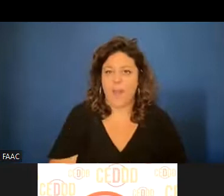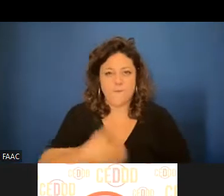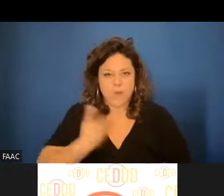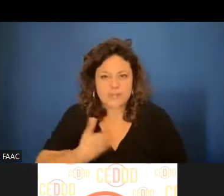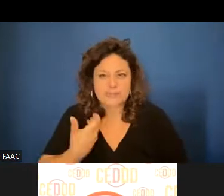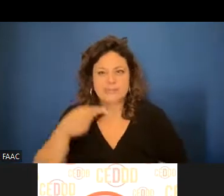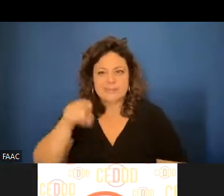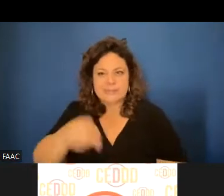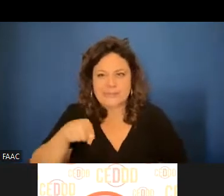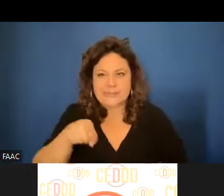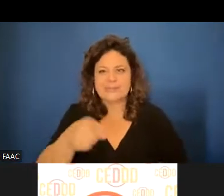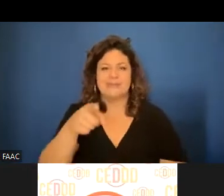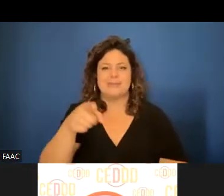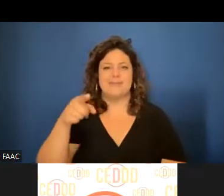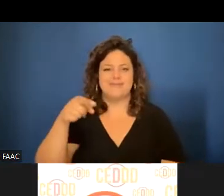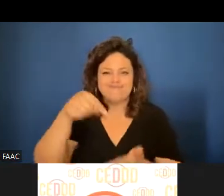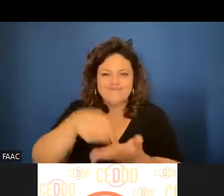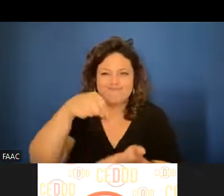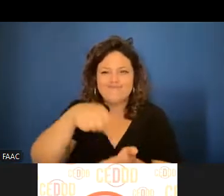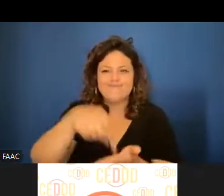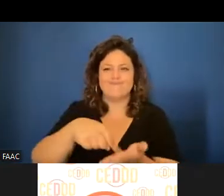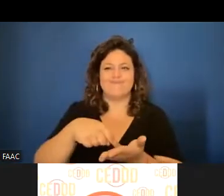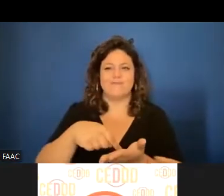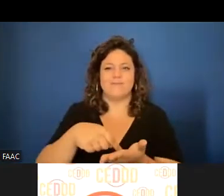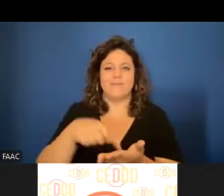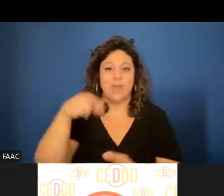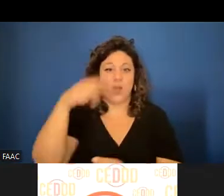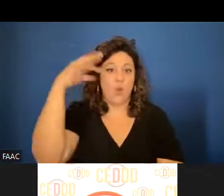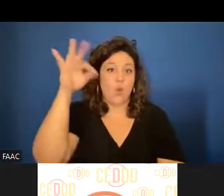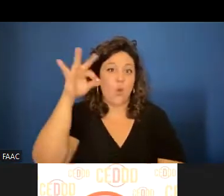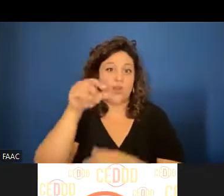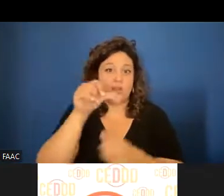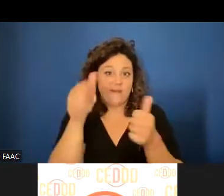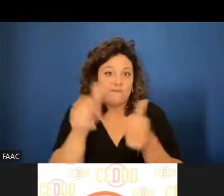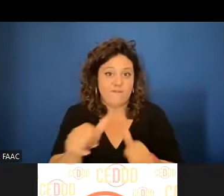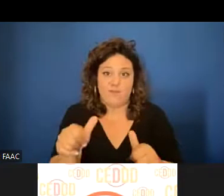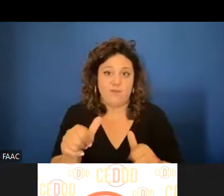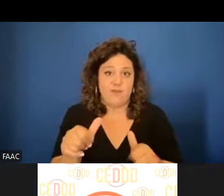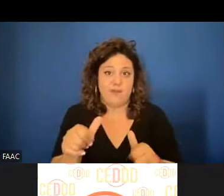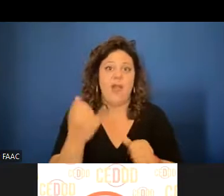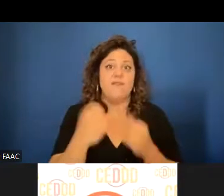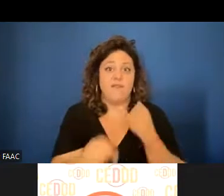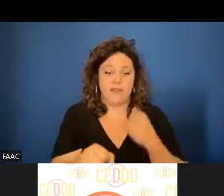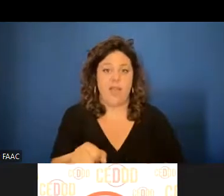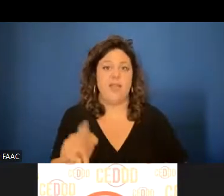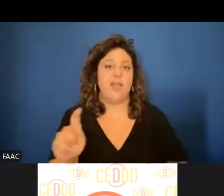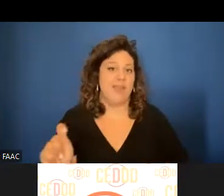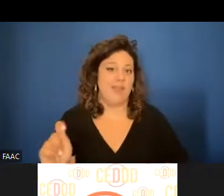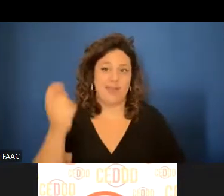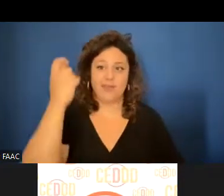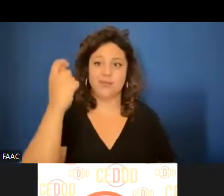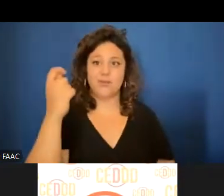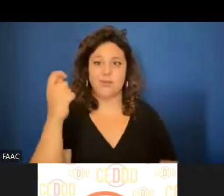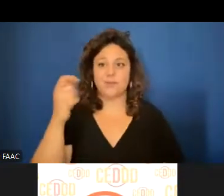Ya, bueno, todas las normas necesitan un tiempo para conocerse. ¿Tú cómo lo ves, Néstor? ¿Has